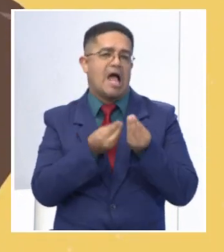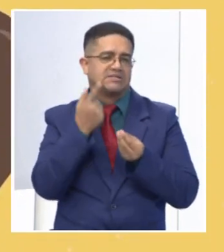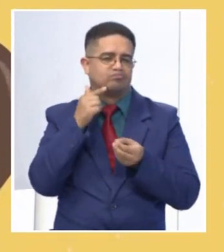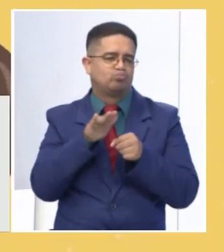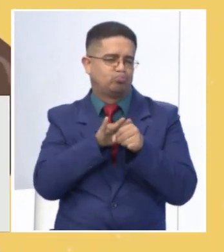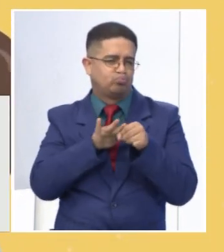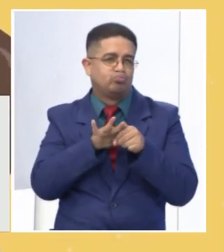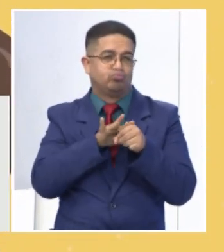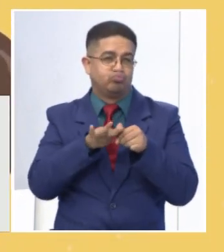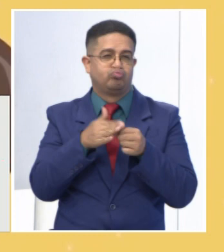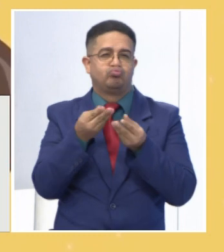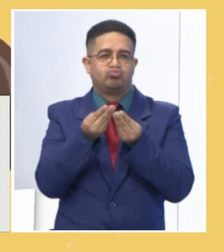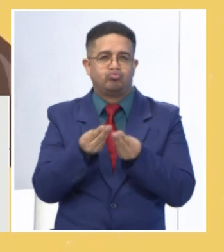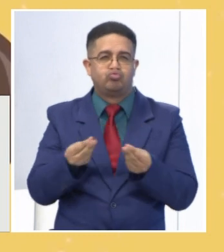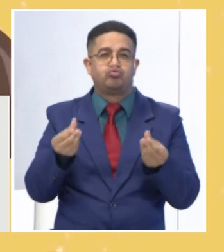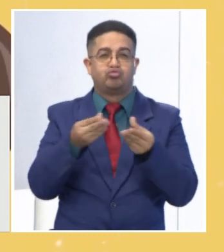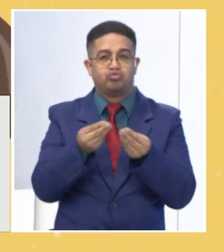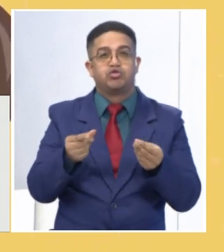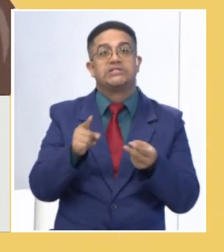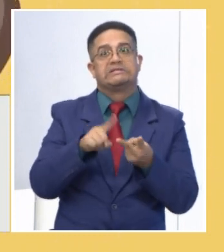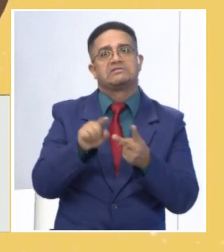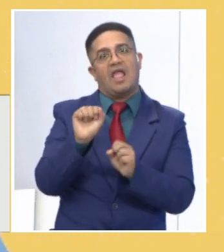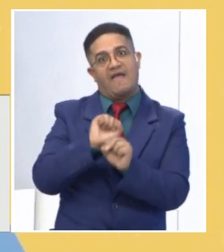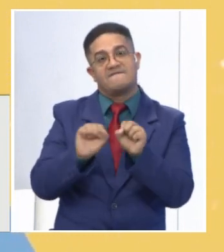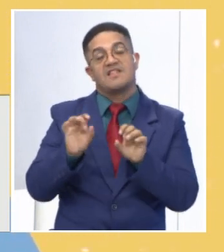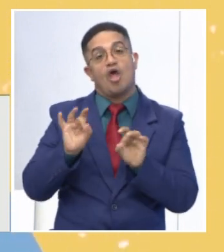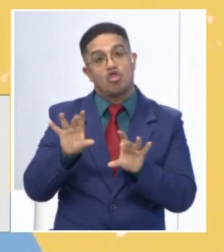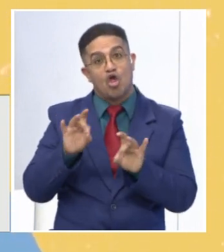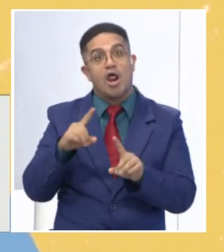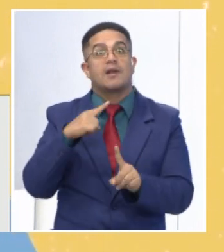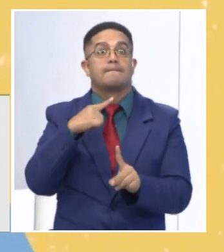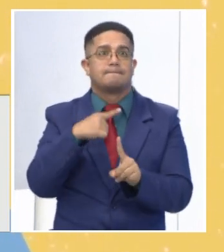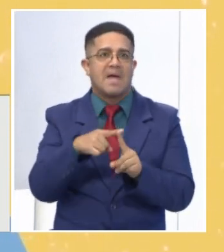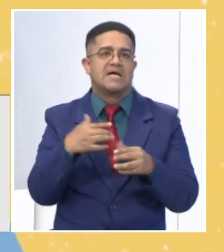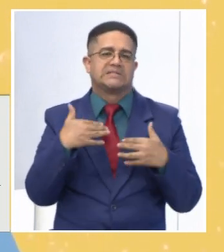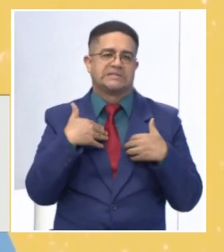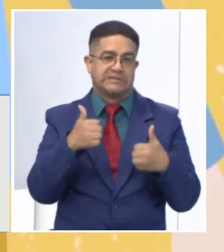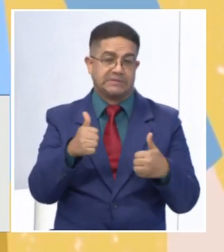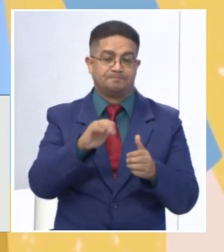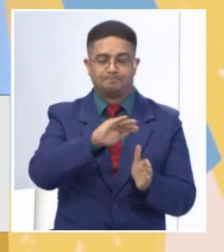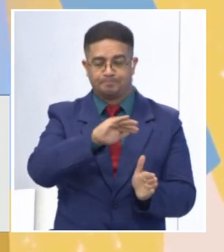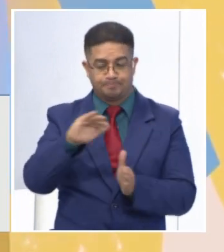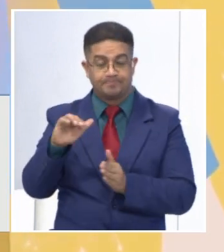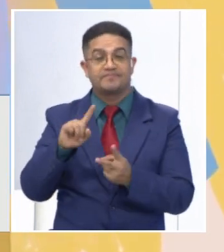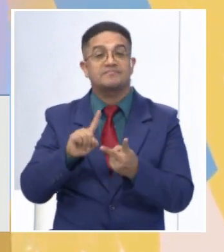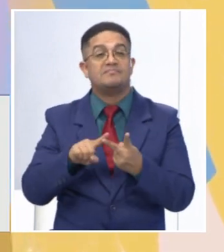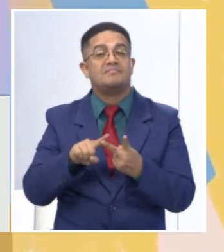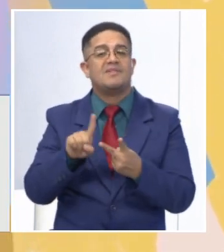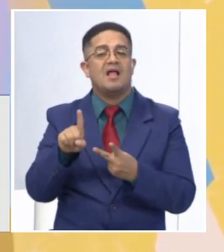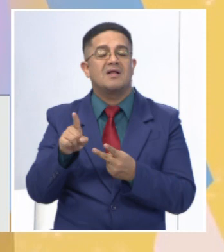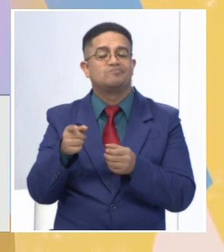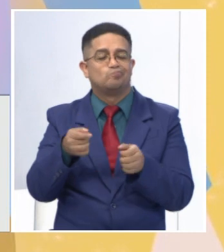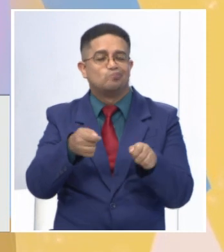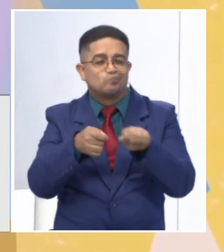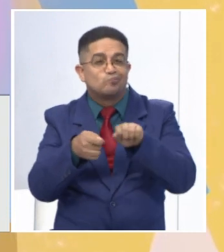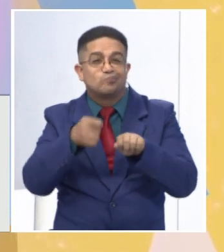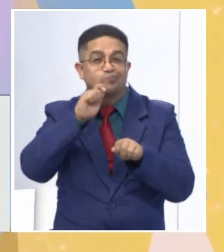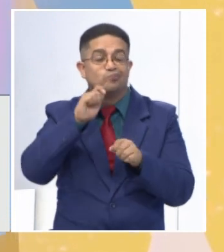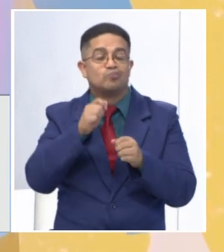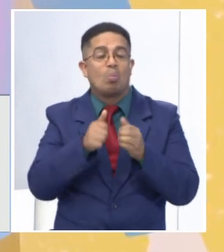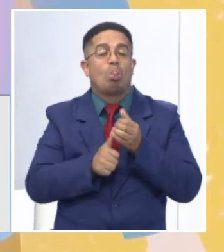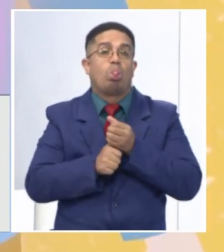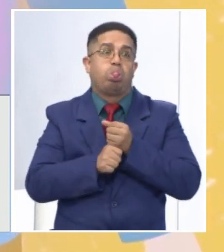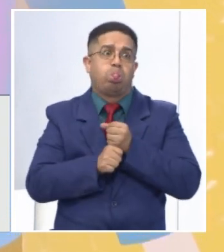del dolor y ayudan en el proceso de curación. Por otro lado, el uso de laxantes alivian el